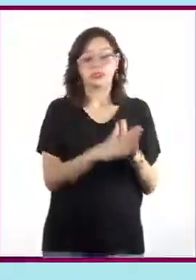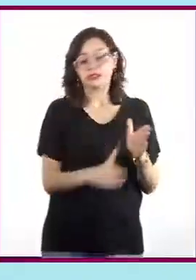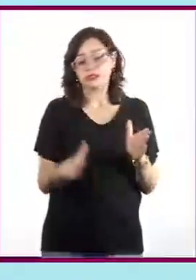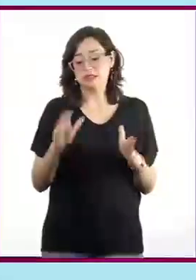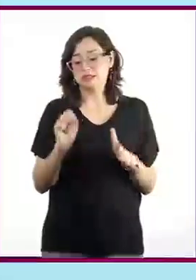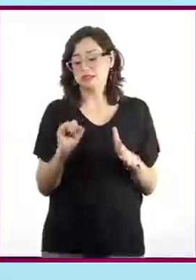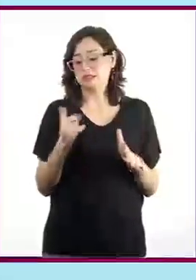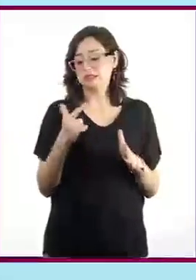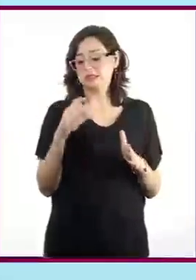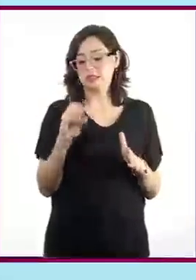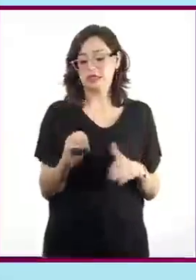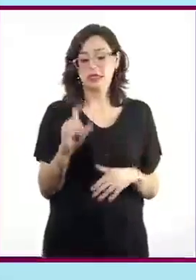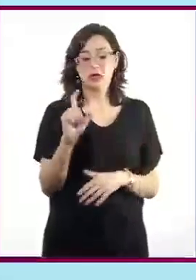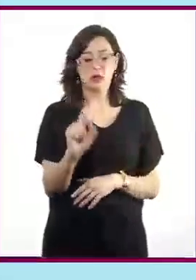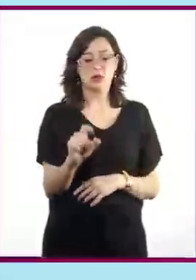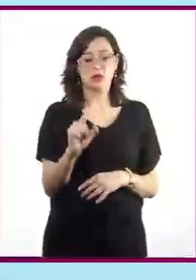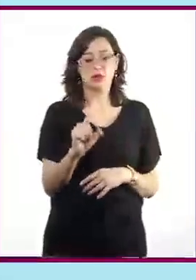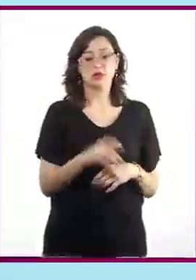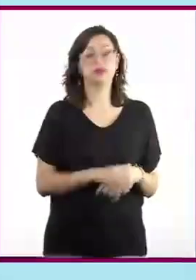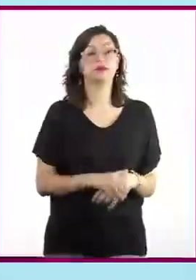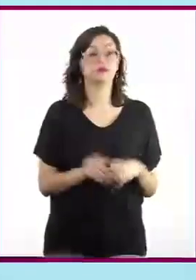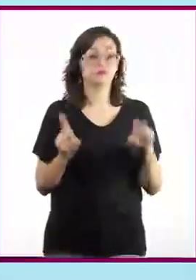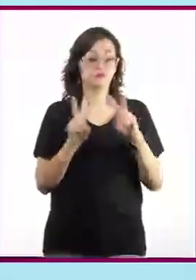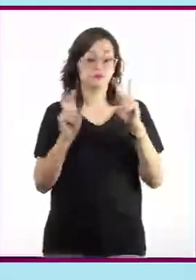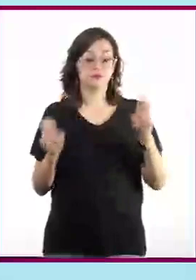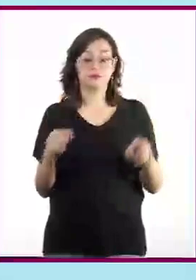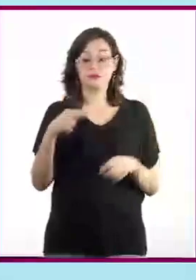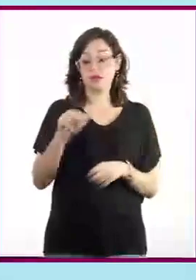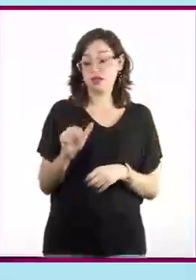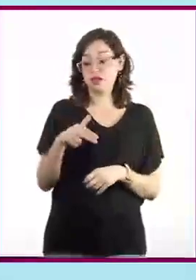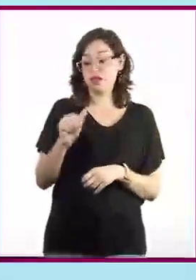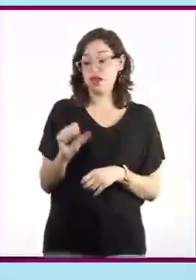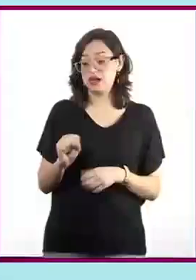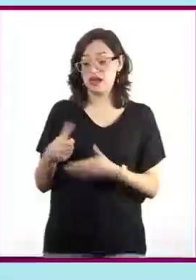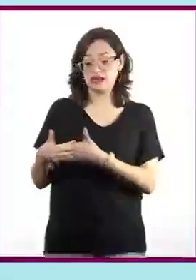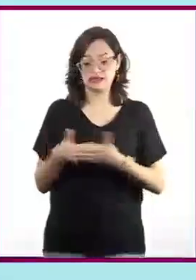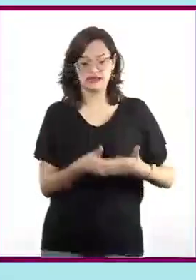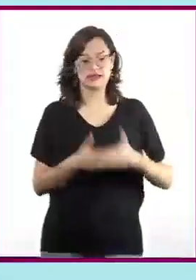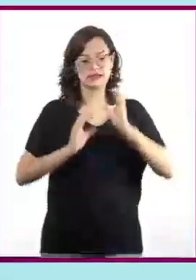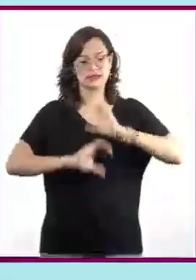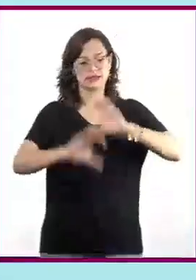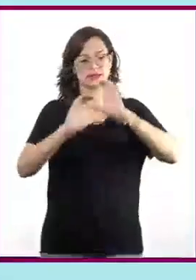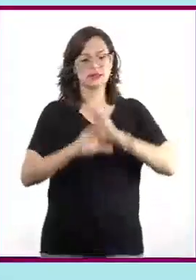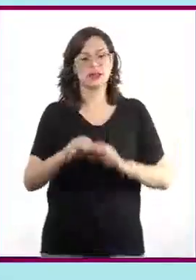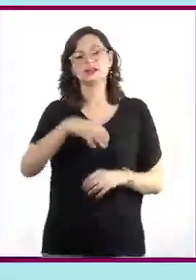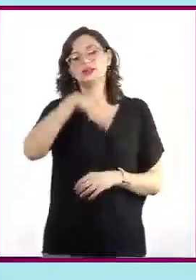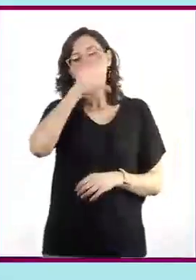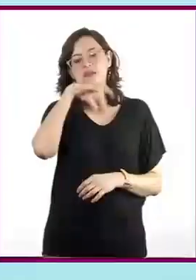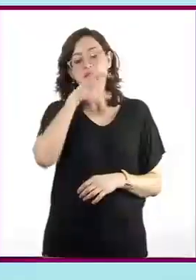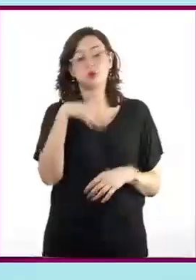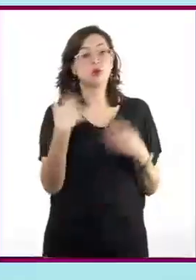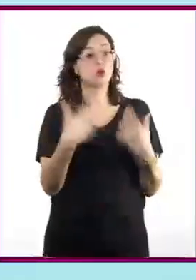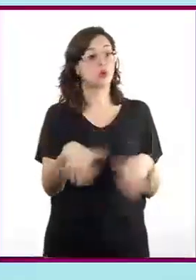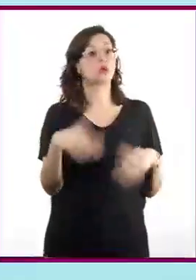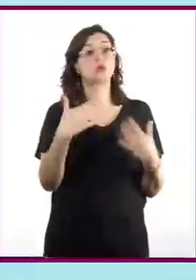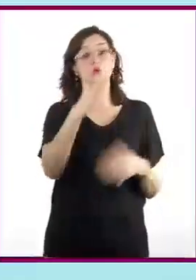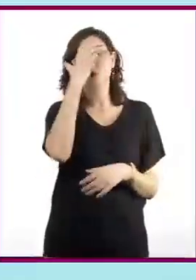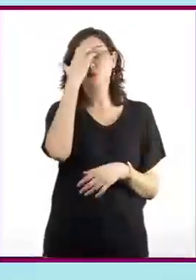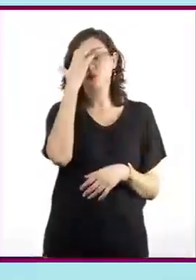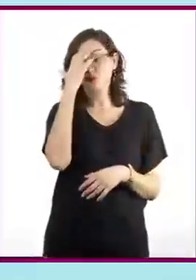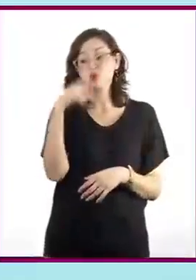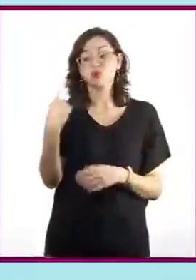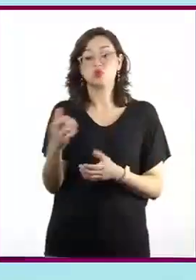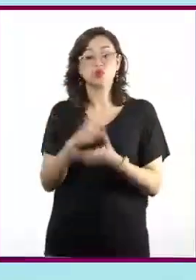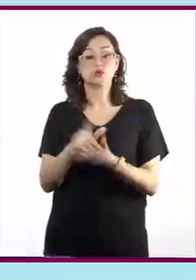XX, Nanas de la Cebolla. Es un poema muy conocido, pues habla de cómo su mujer se alimentaba solo de cebollas